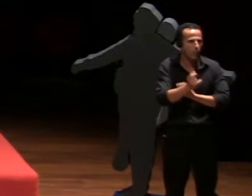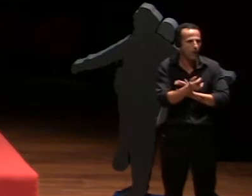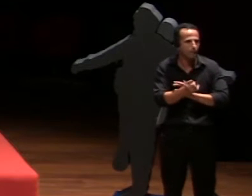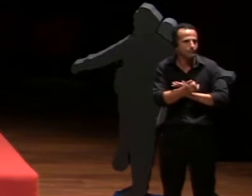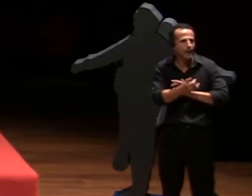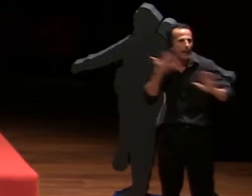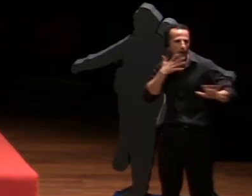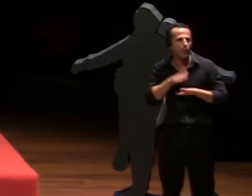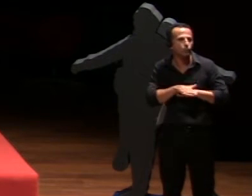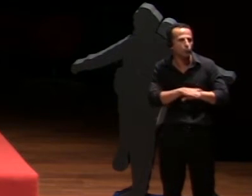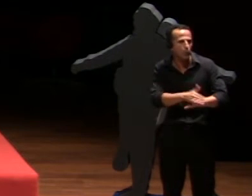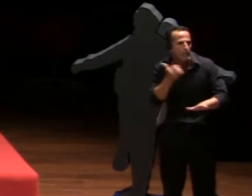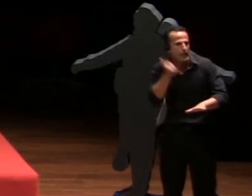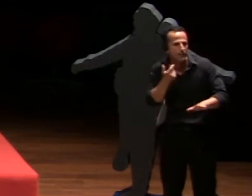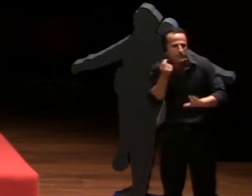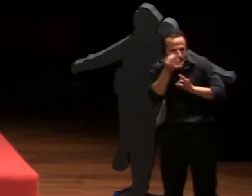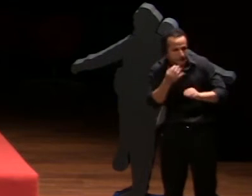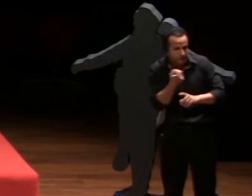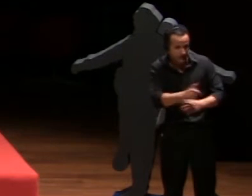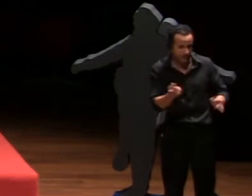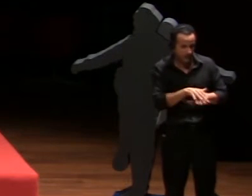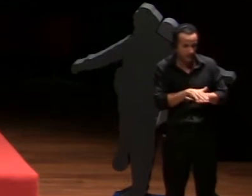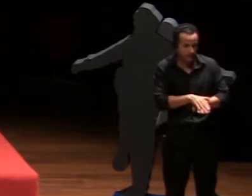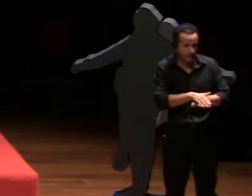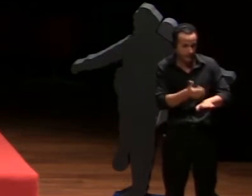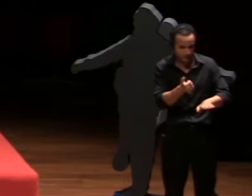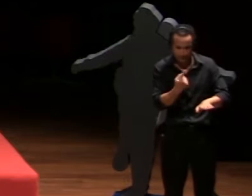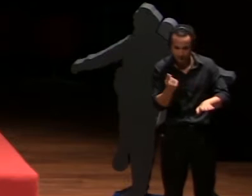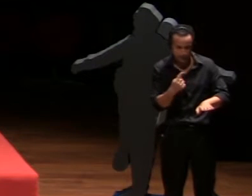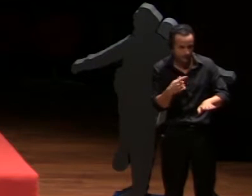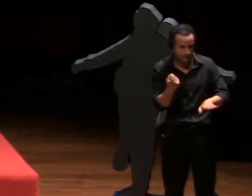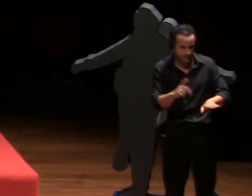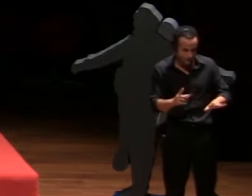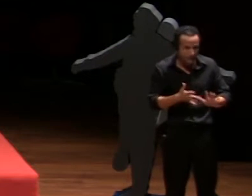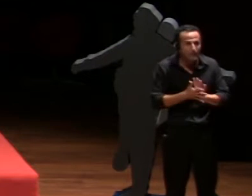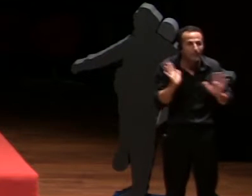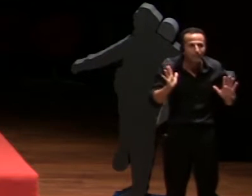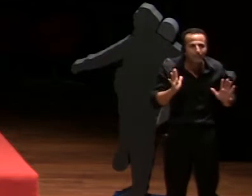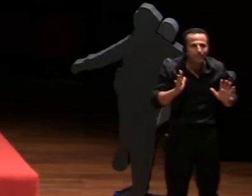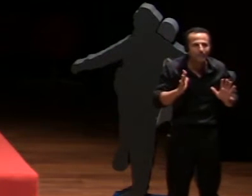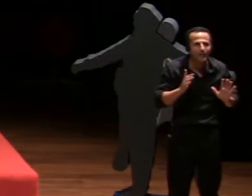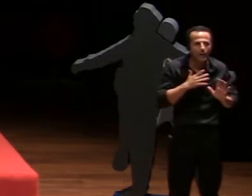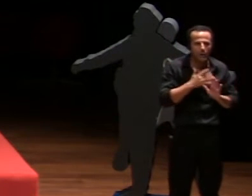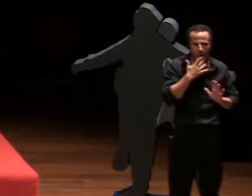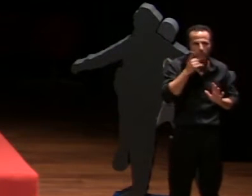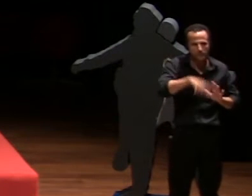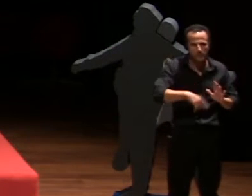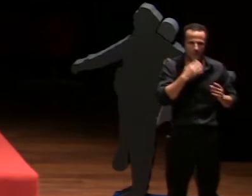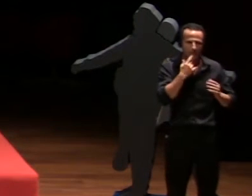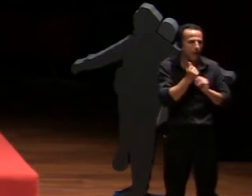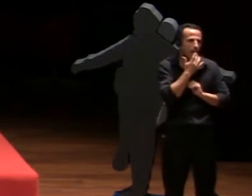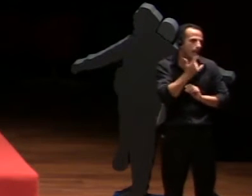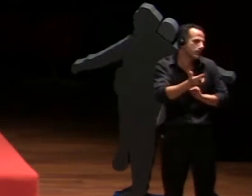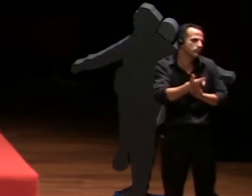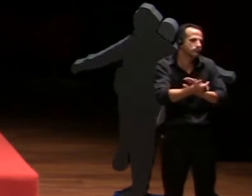tortugas, ¿vale? Sin embargo, sí es muy importante ajustar pues, la magnitud de lo que medimos, ¿vale? Por ejemplo, si la carrera